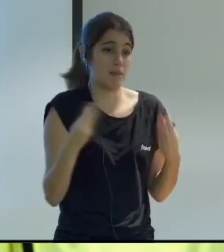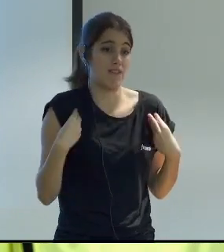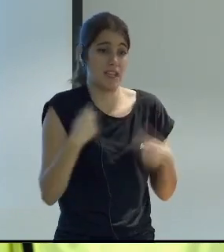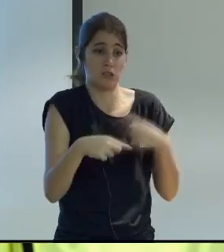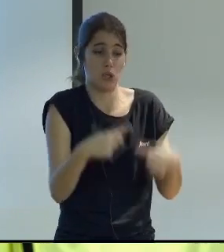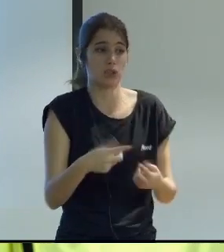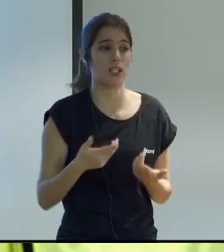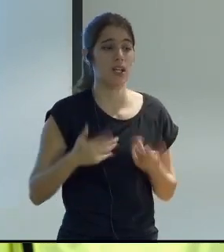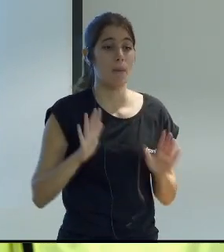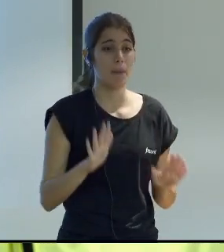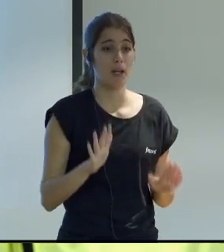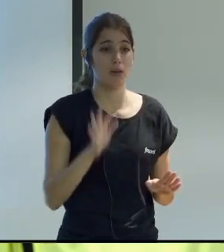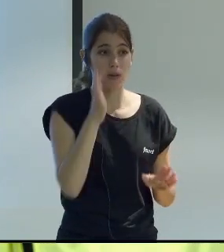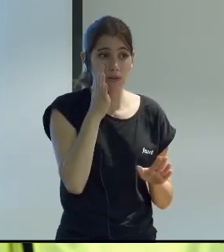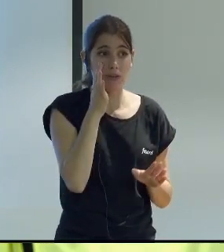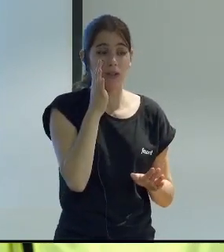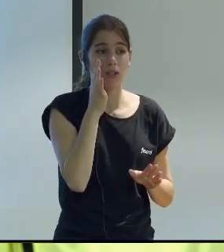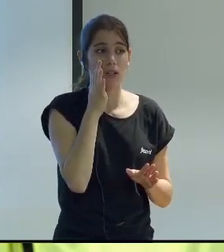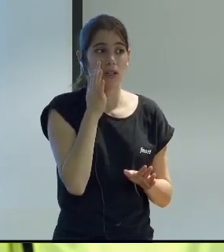cotidianas, pero